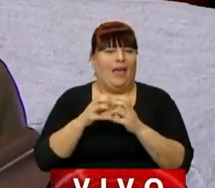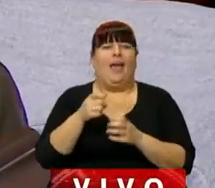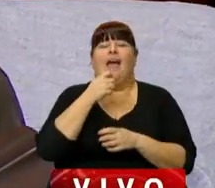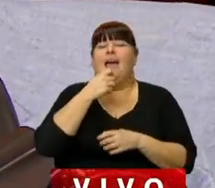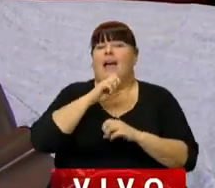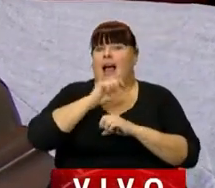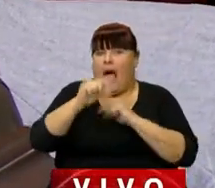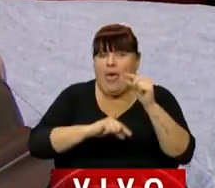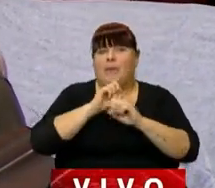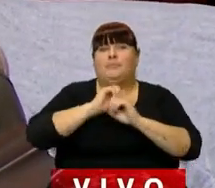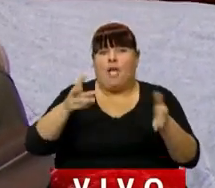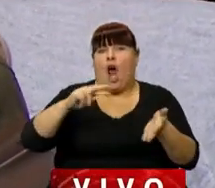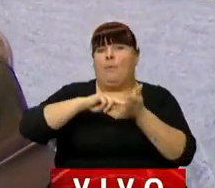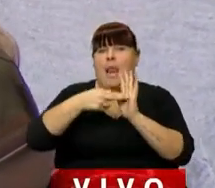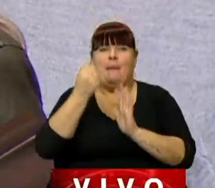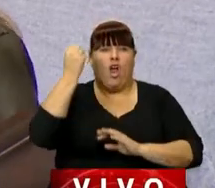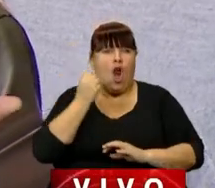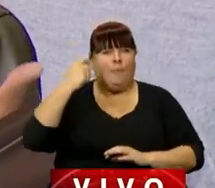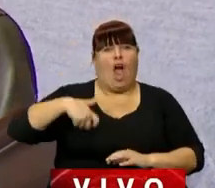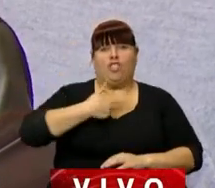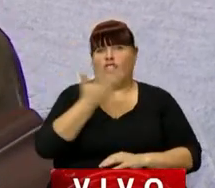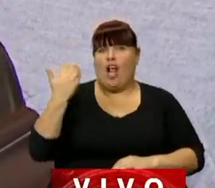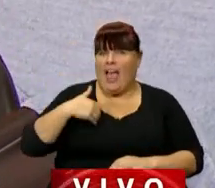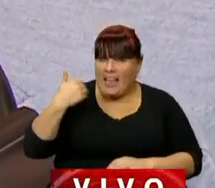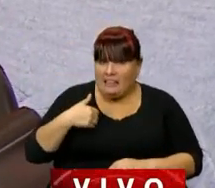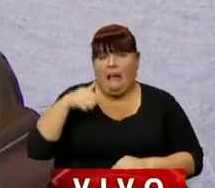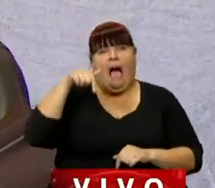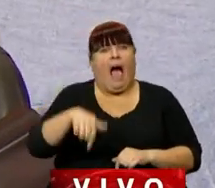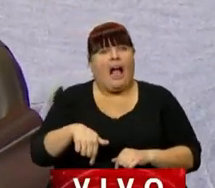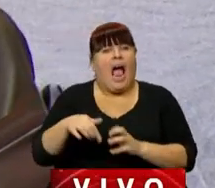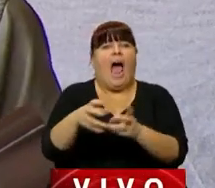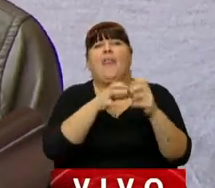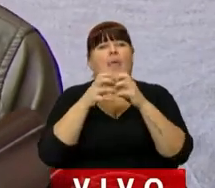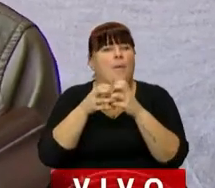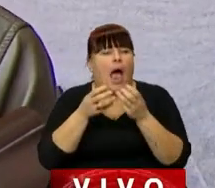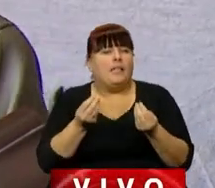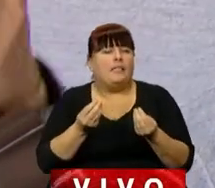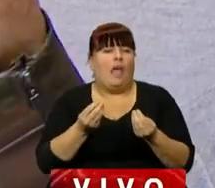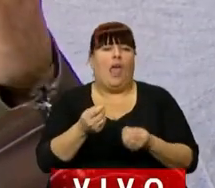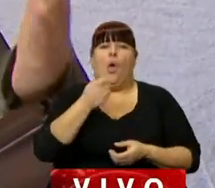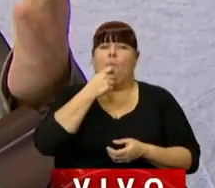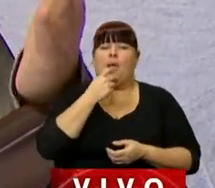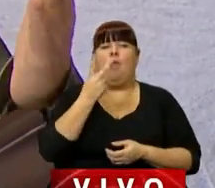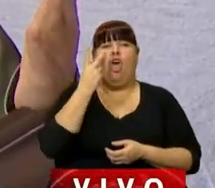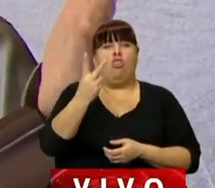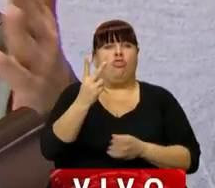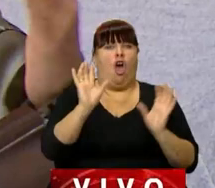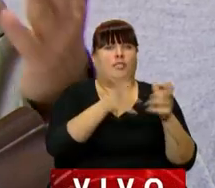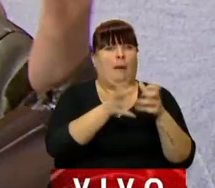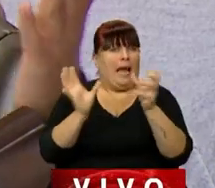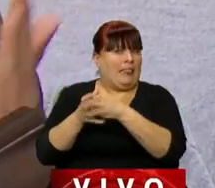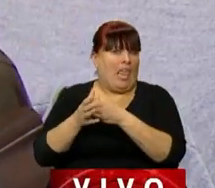mientras se profundiza la crisis económica y social del país acá estamos discutiendo que los dos grandes partidos